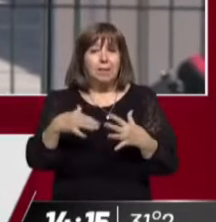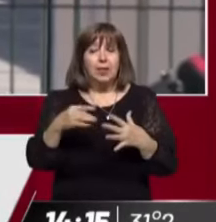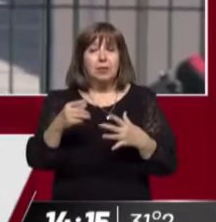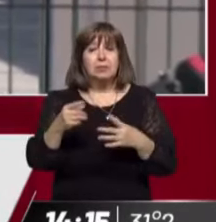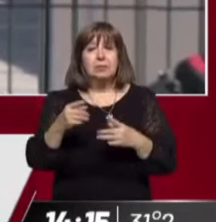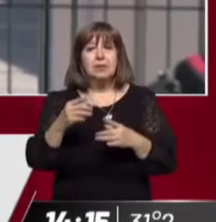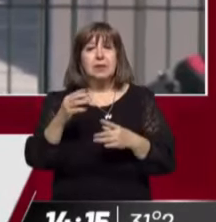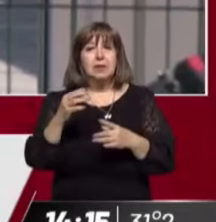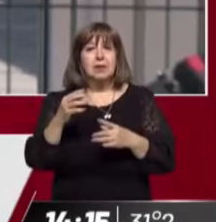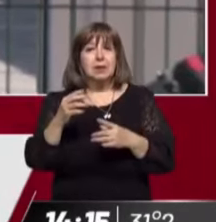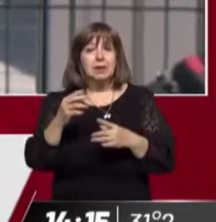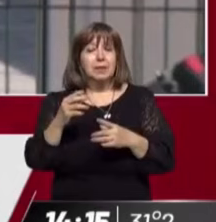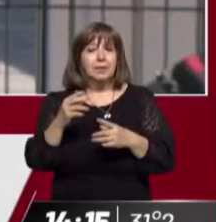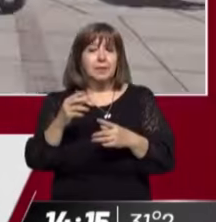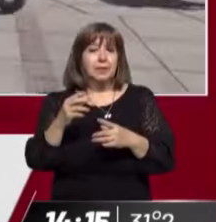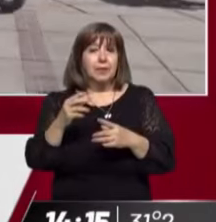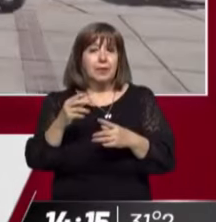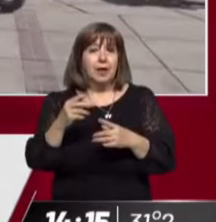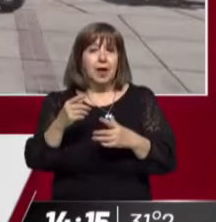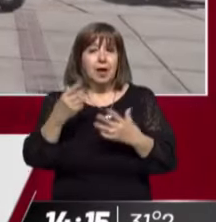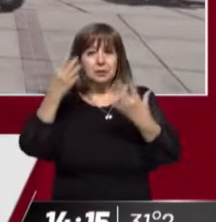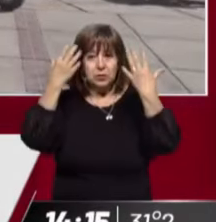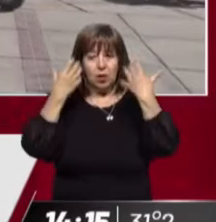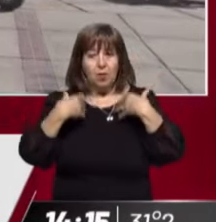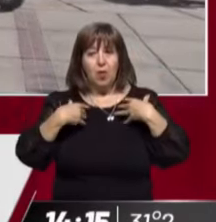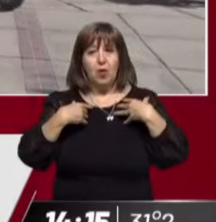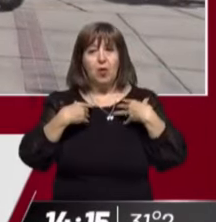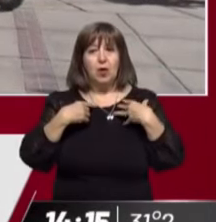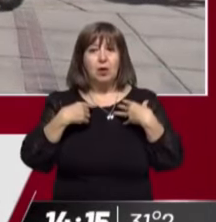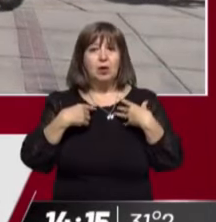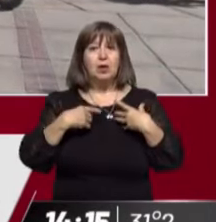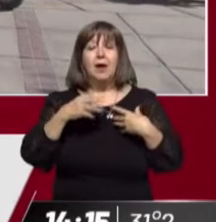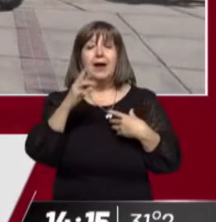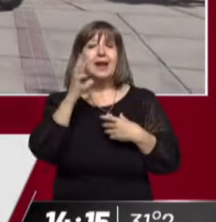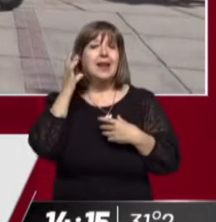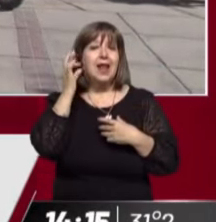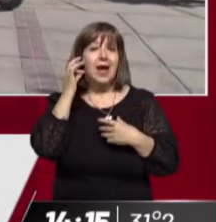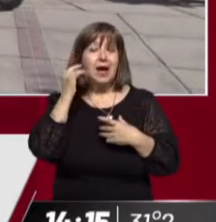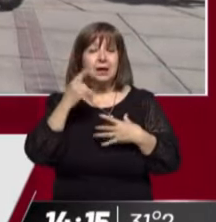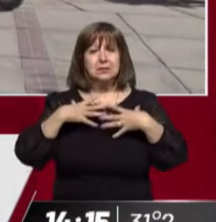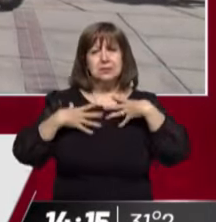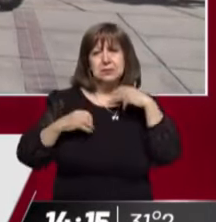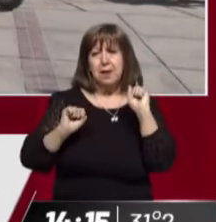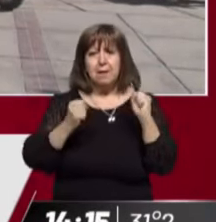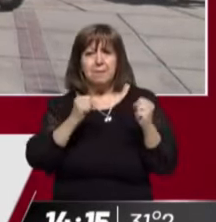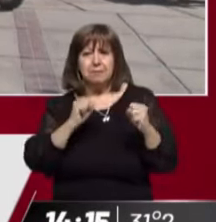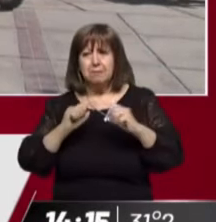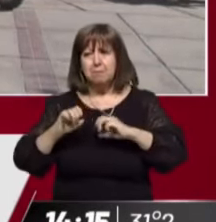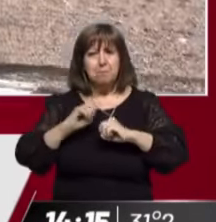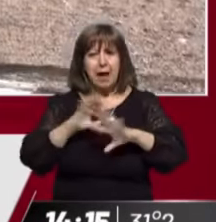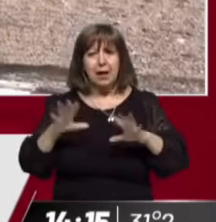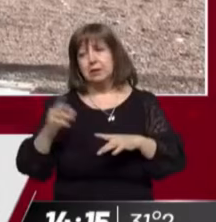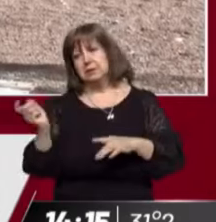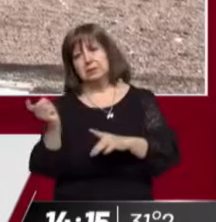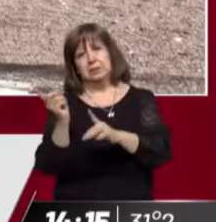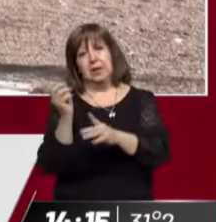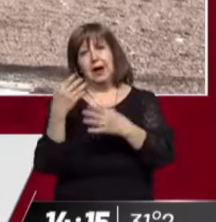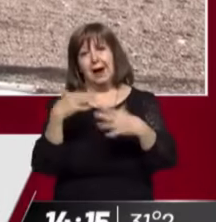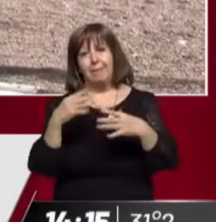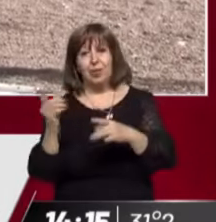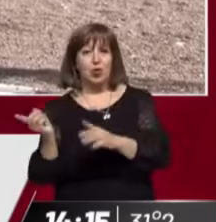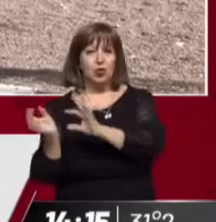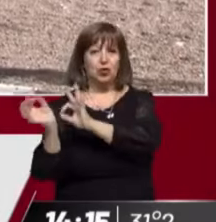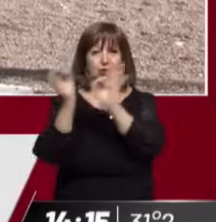digamos, la alteración sensorial en la paciente que fue derivada, se decidió esa derivación a un centro de mayor